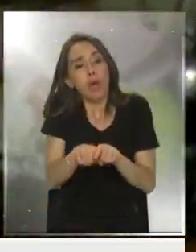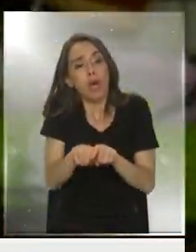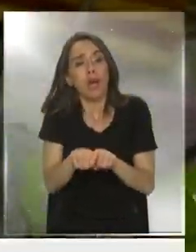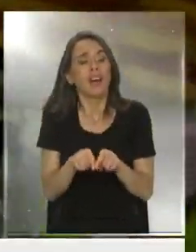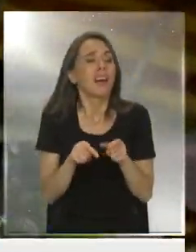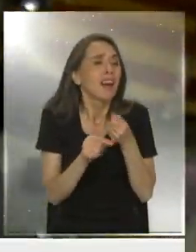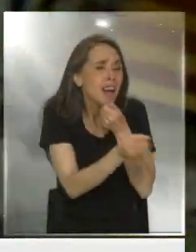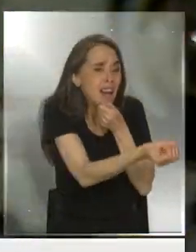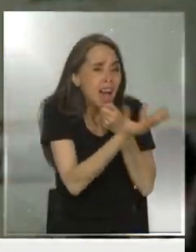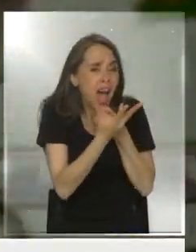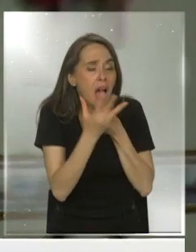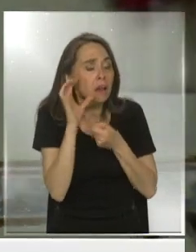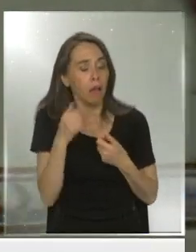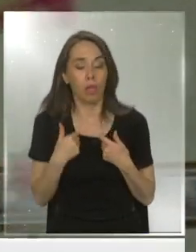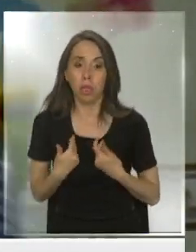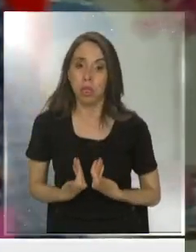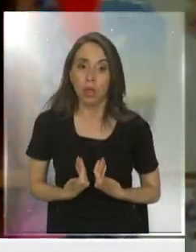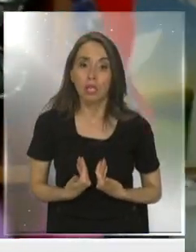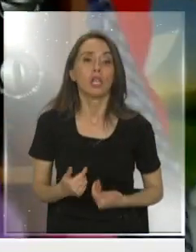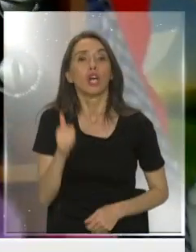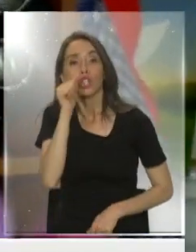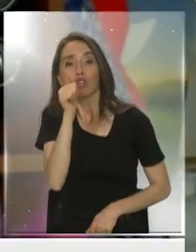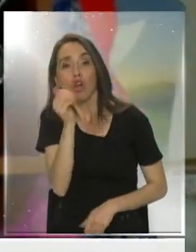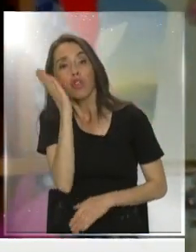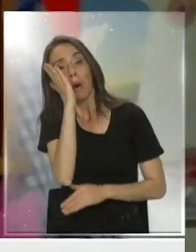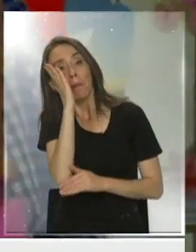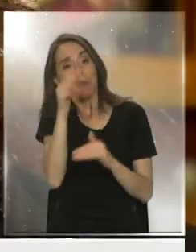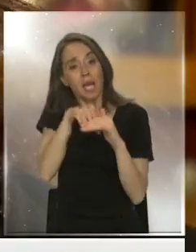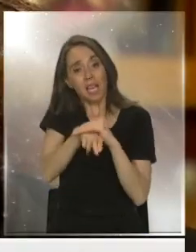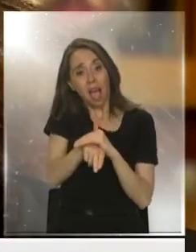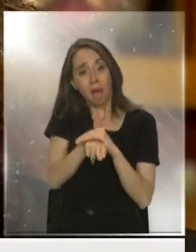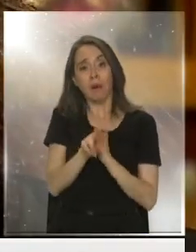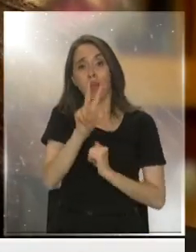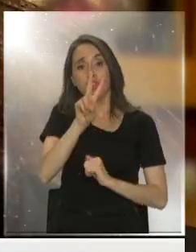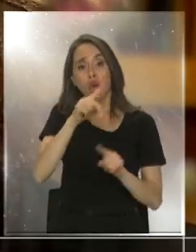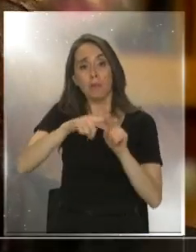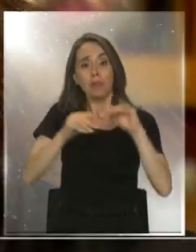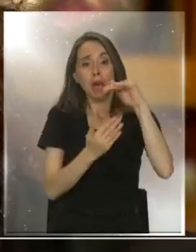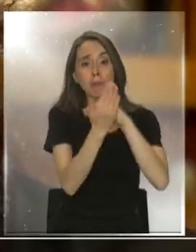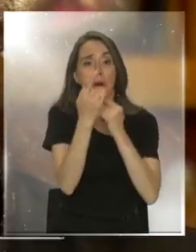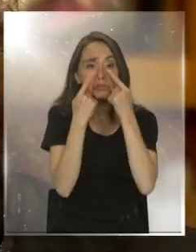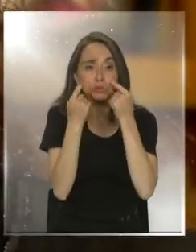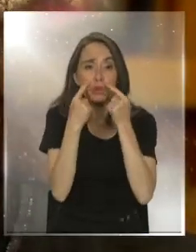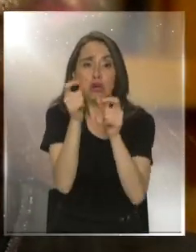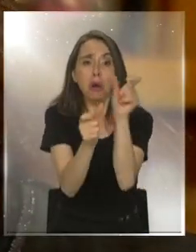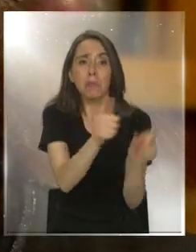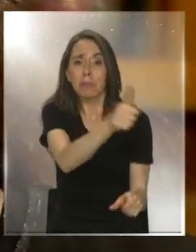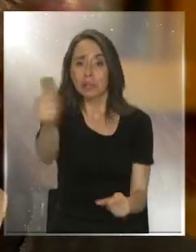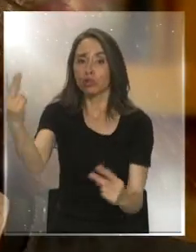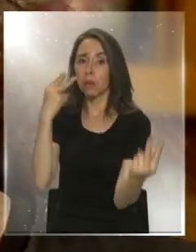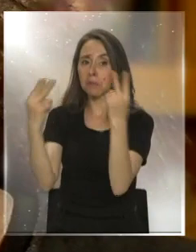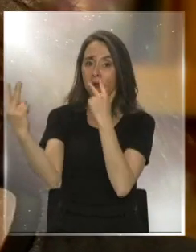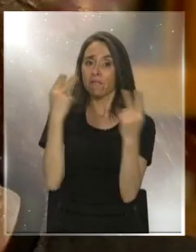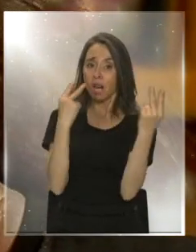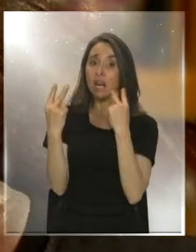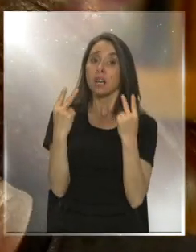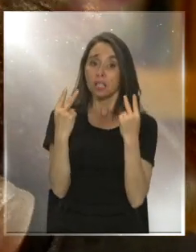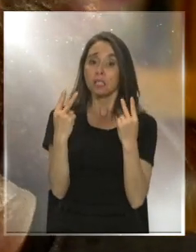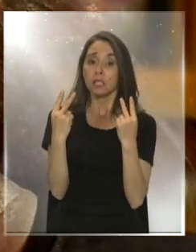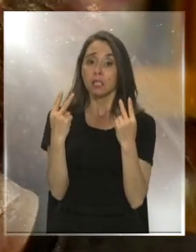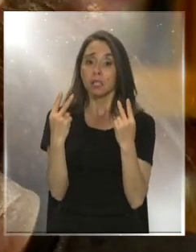escucharla. Yo me acuesto todos los días a las 2:30 de la mañana. La gente, toda la gente me ve aquí a mí.